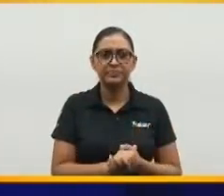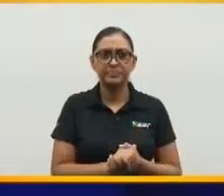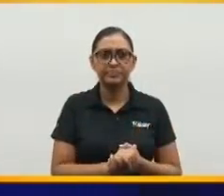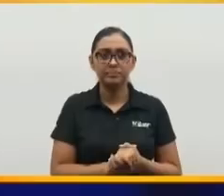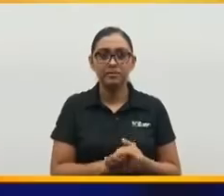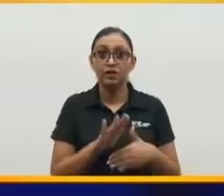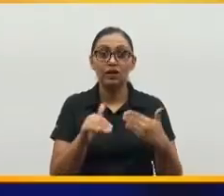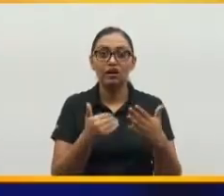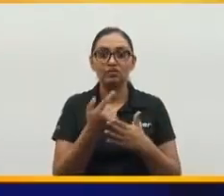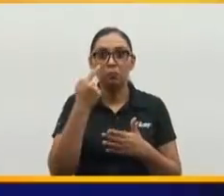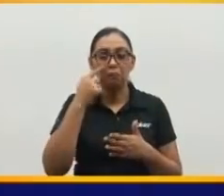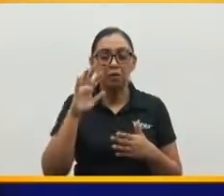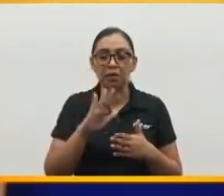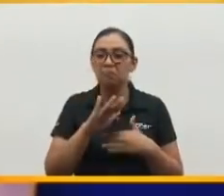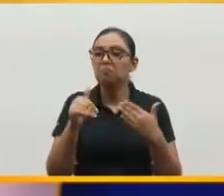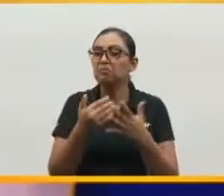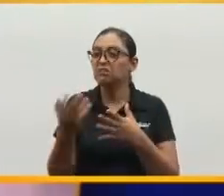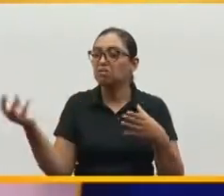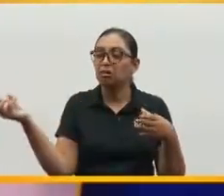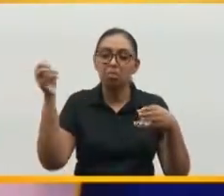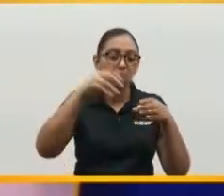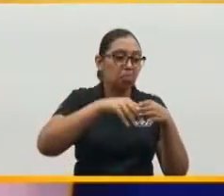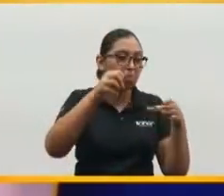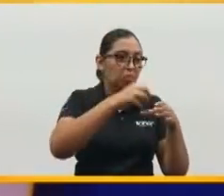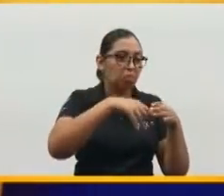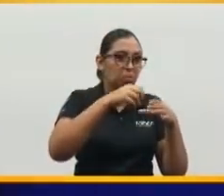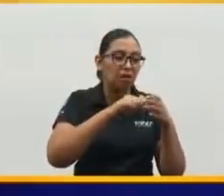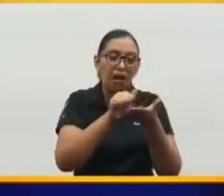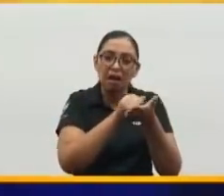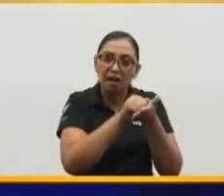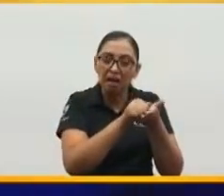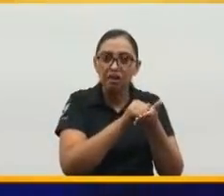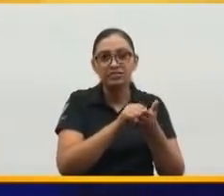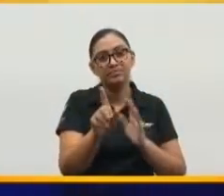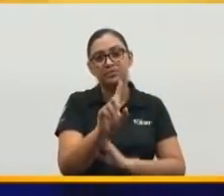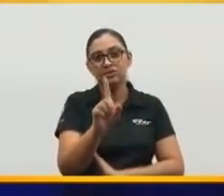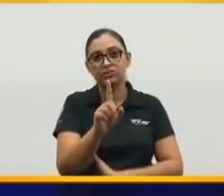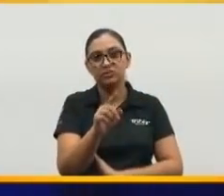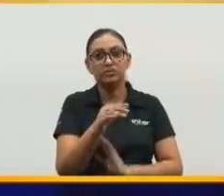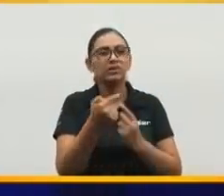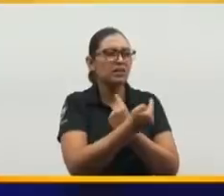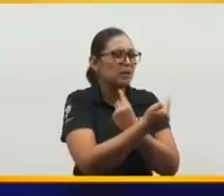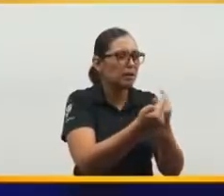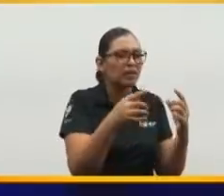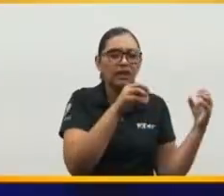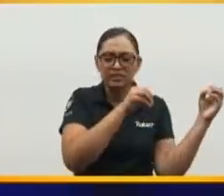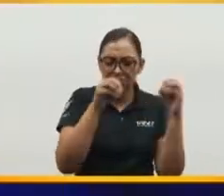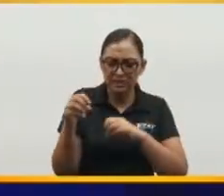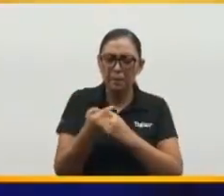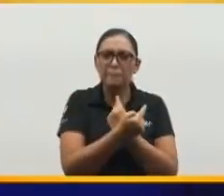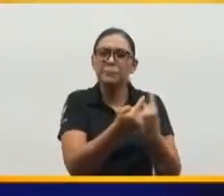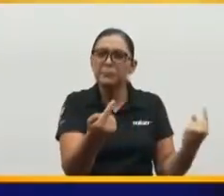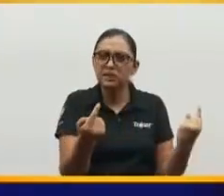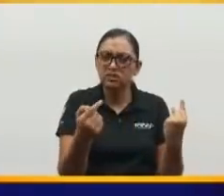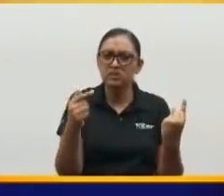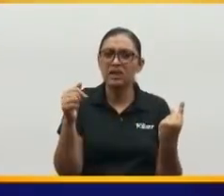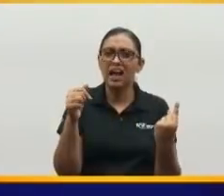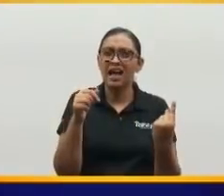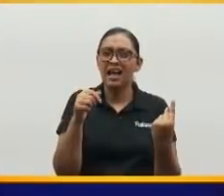Así lava todo de un solo, métele, dale, ok. Entonces mucha gente habla mal de Dios y dice, es que Dios anima en el contexto. Un